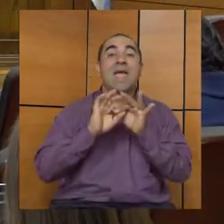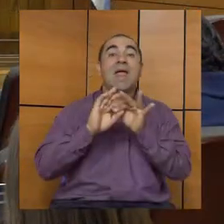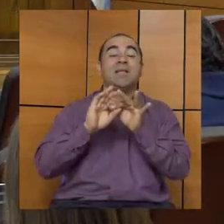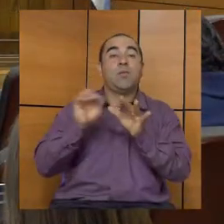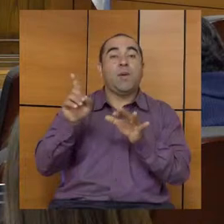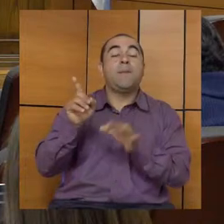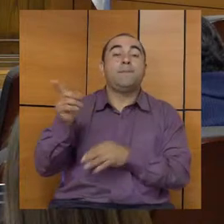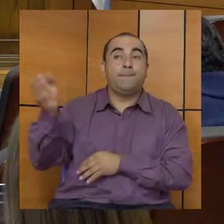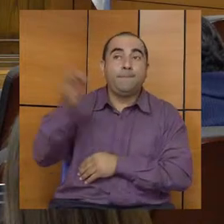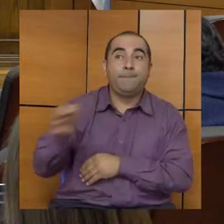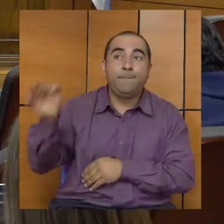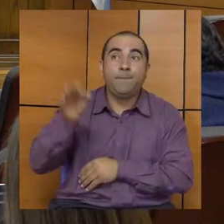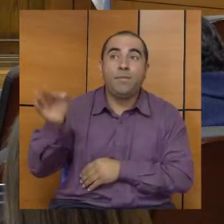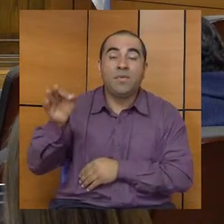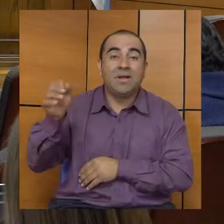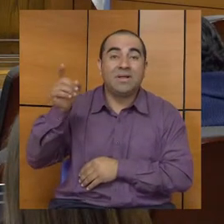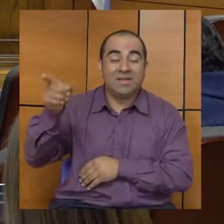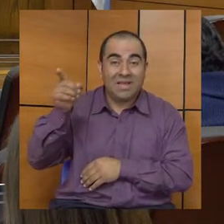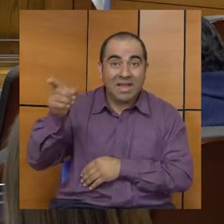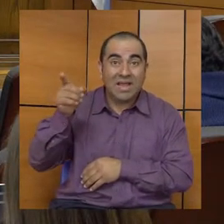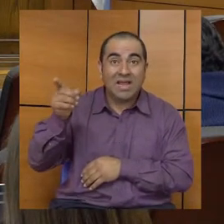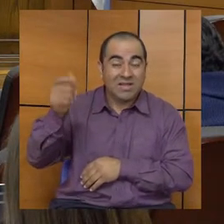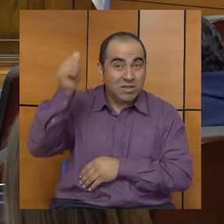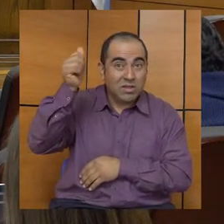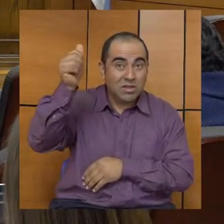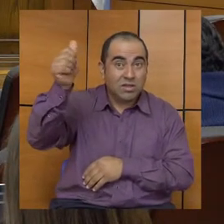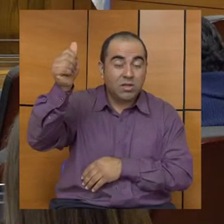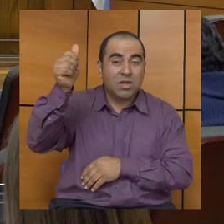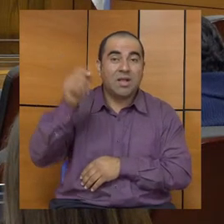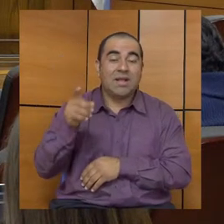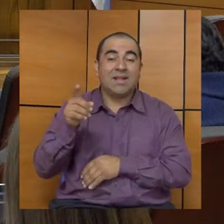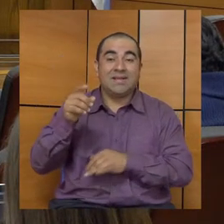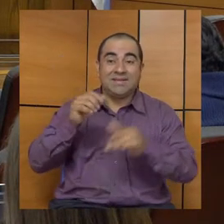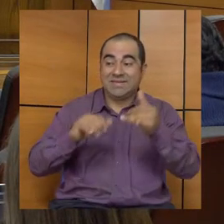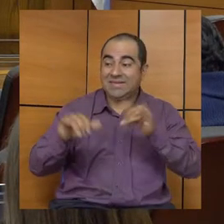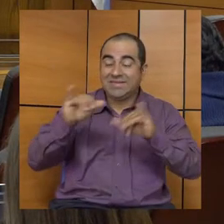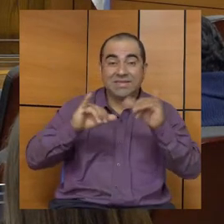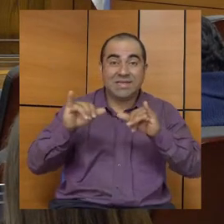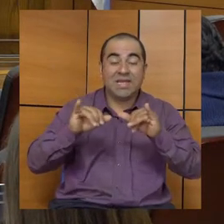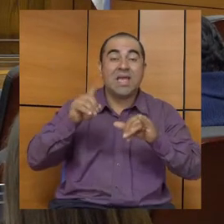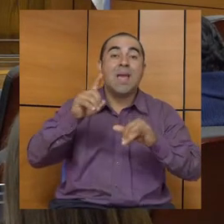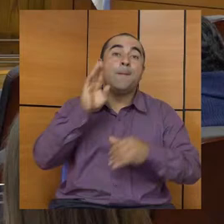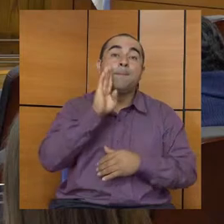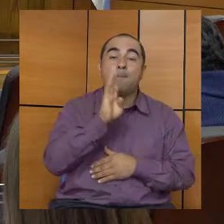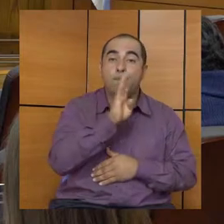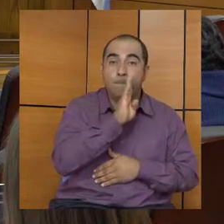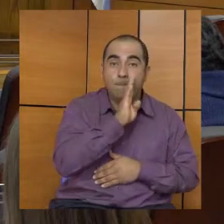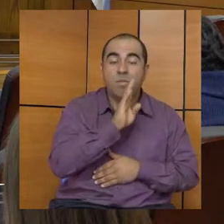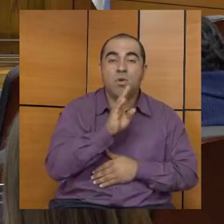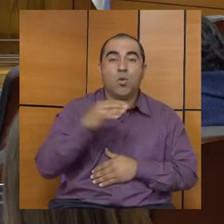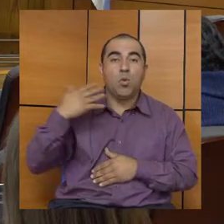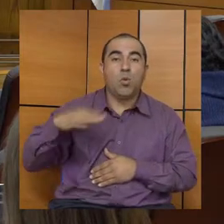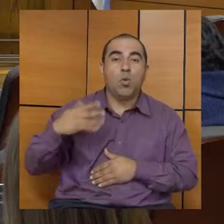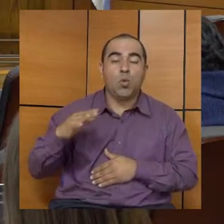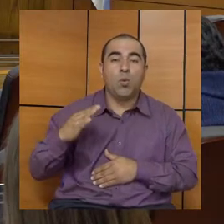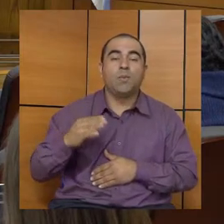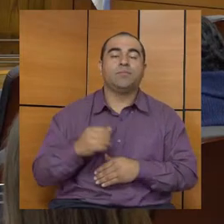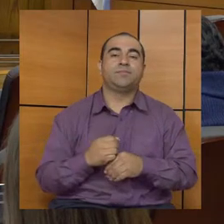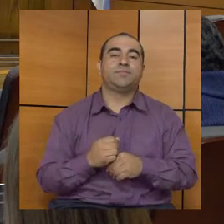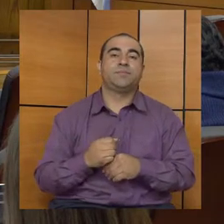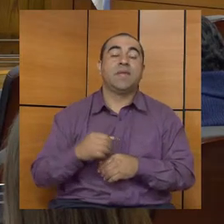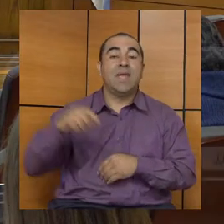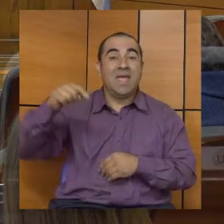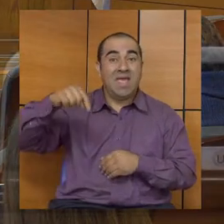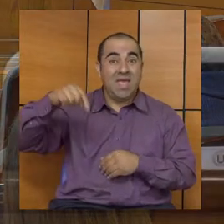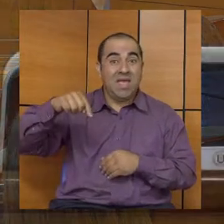Agradecemos las palabras del decano de la Facultad de Ciencias Empresariales de la Universidad de Biobío, doctor Benito Umaña Hermosilla.